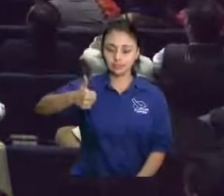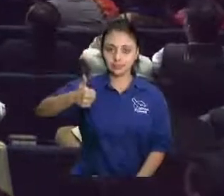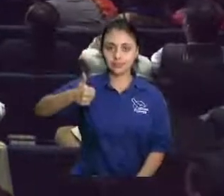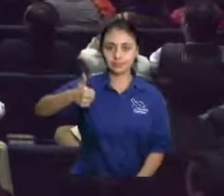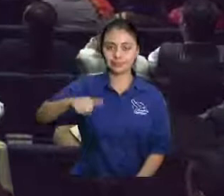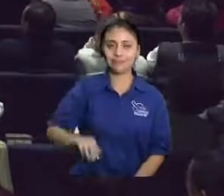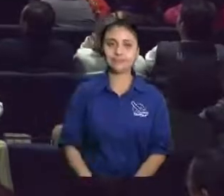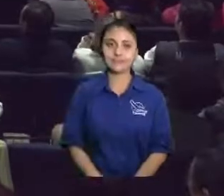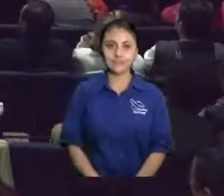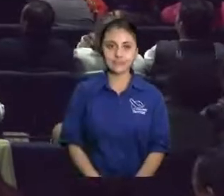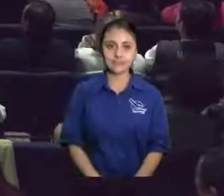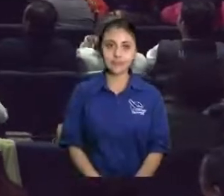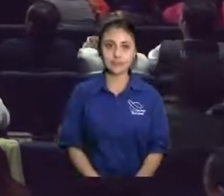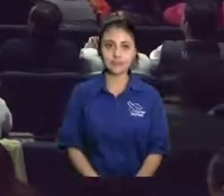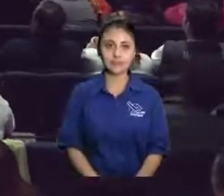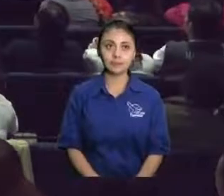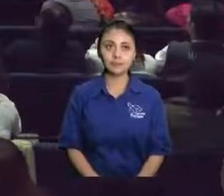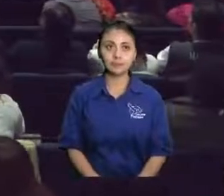Ay, no.